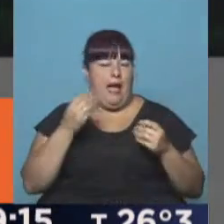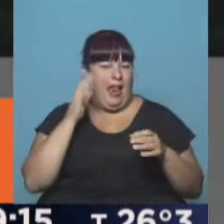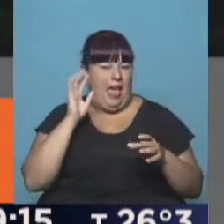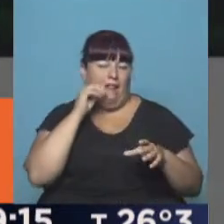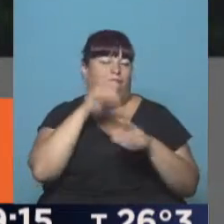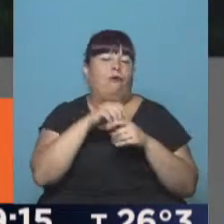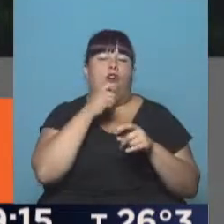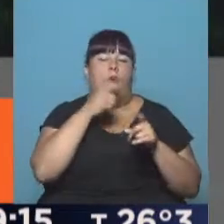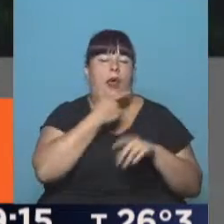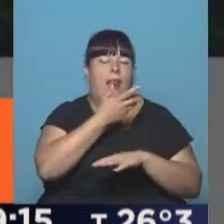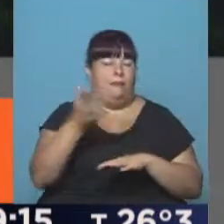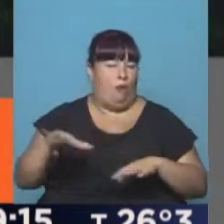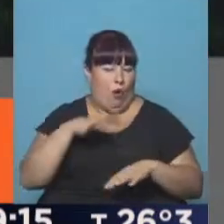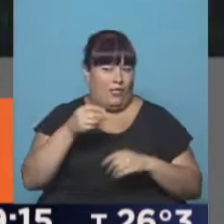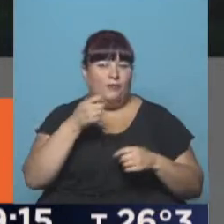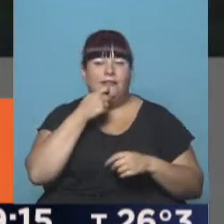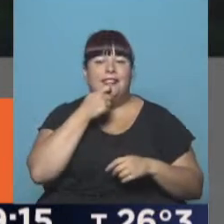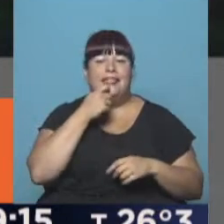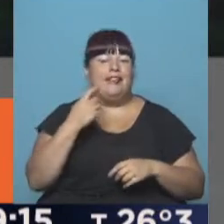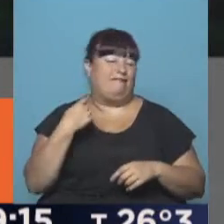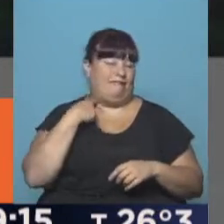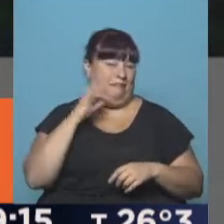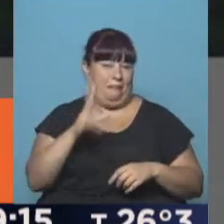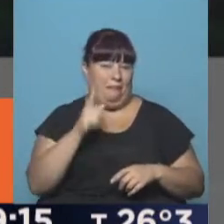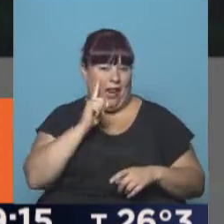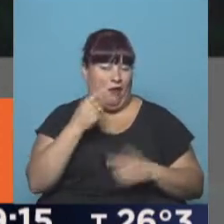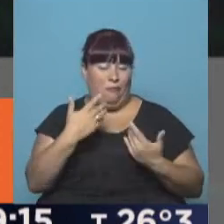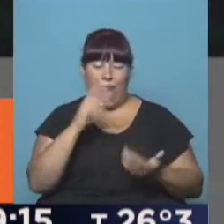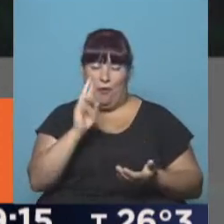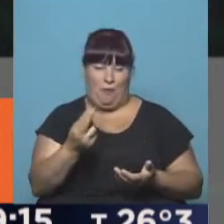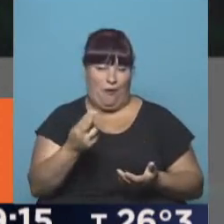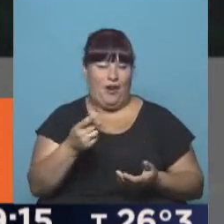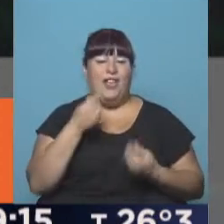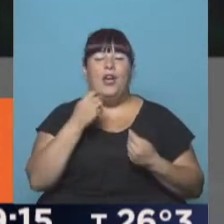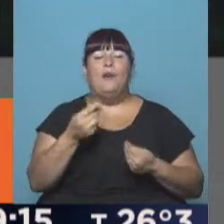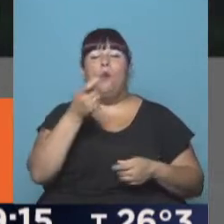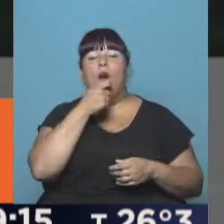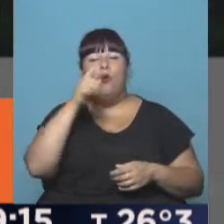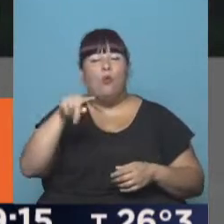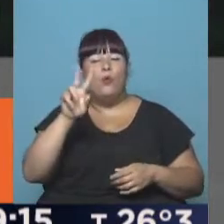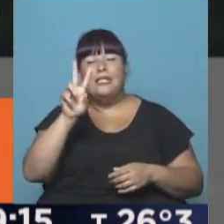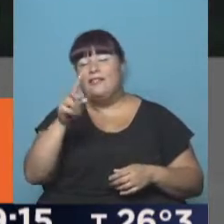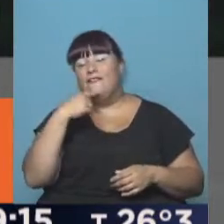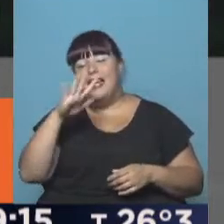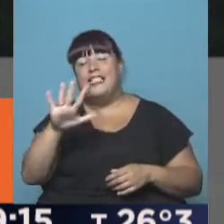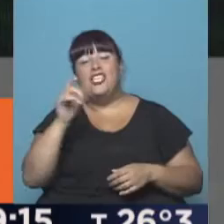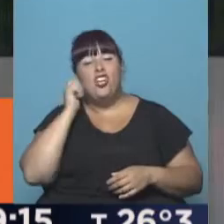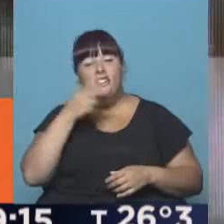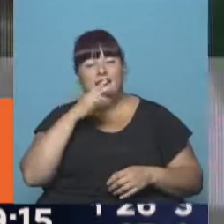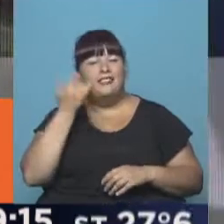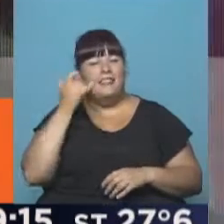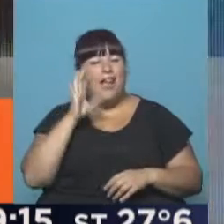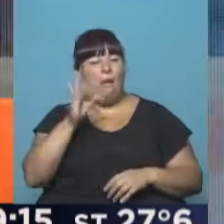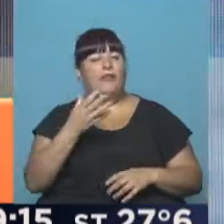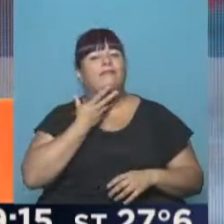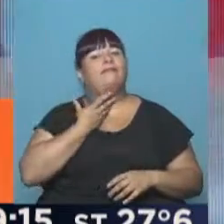meterlo en la población, con una trampa mortal, porque una vez que un chico fumó 5 cigarrillos ya tiene señales